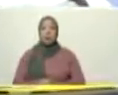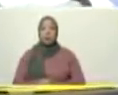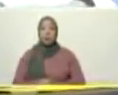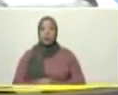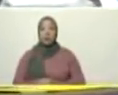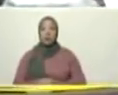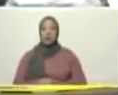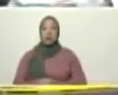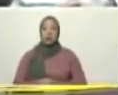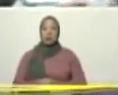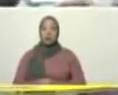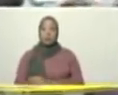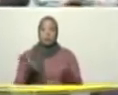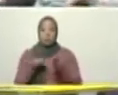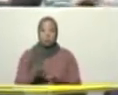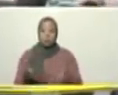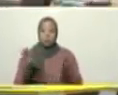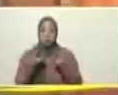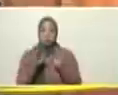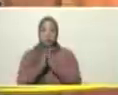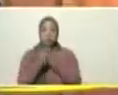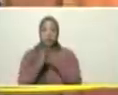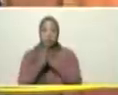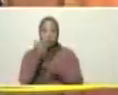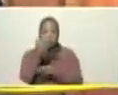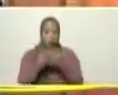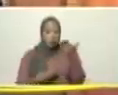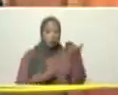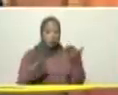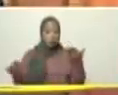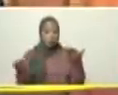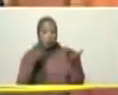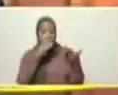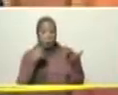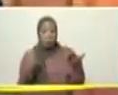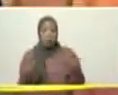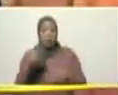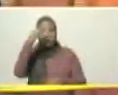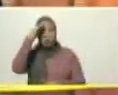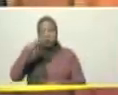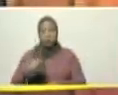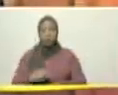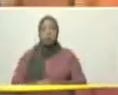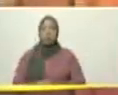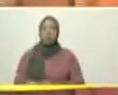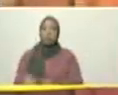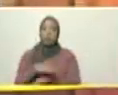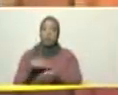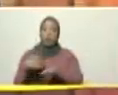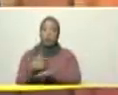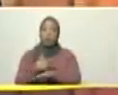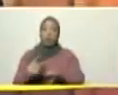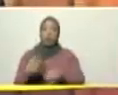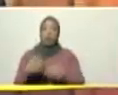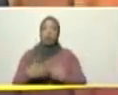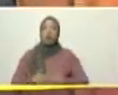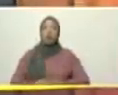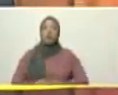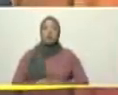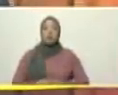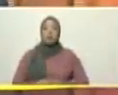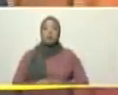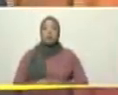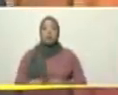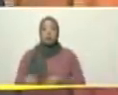no tenía en mis cómputos mentales el reconocimiento del gobierno de facto por parte